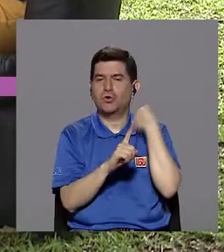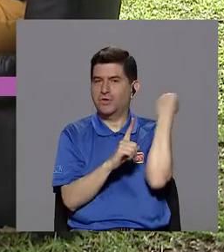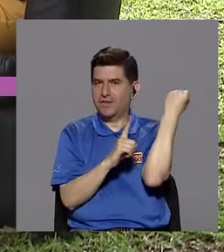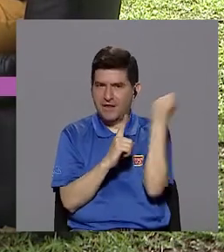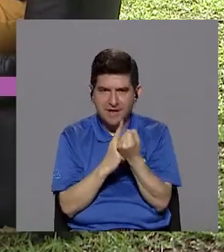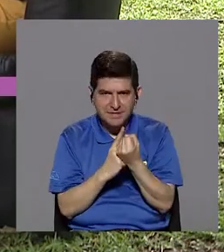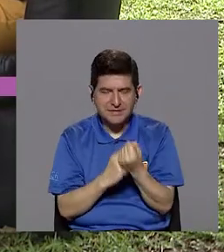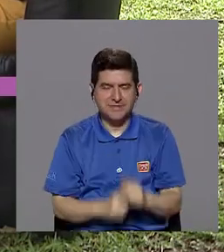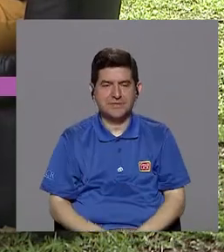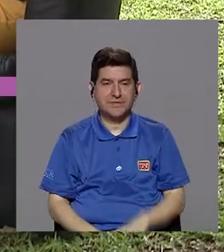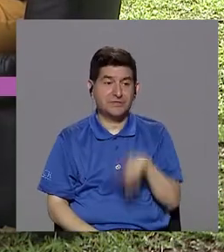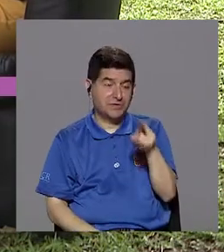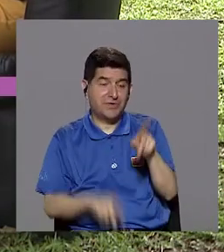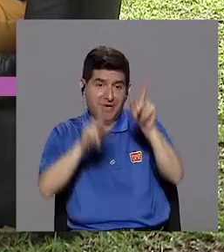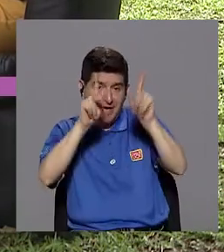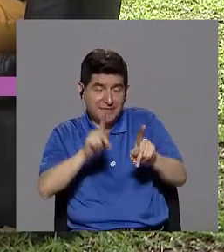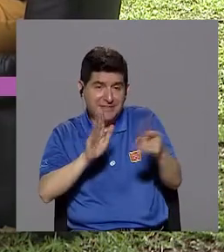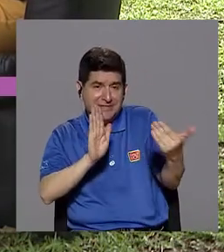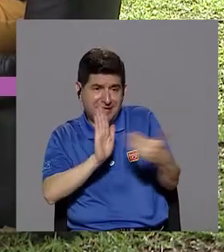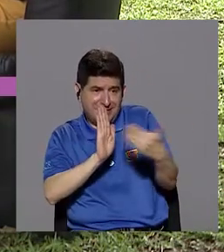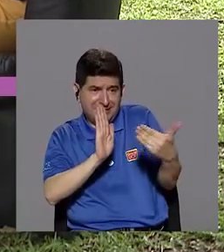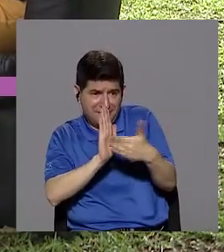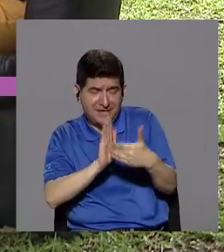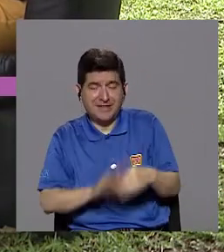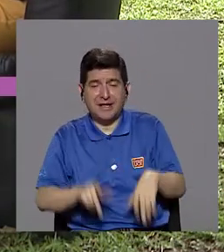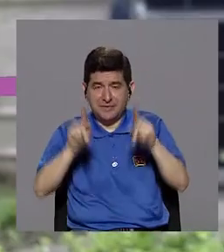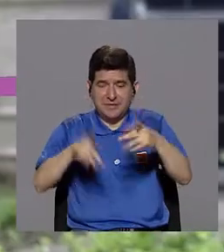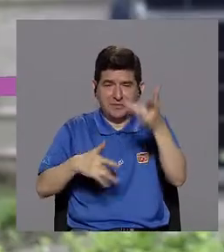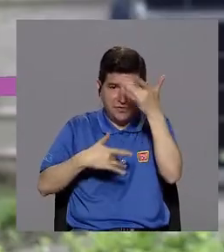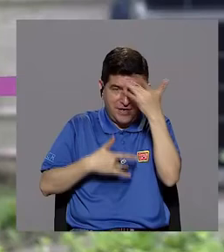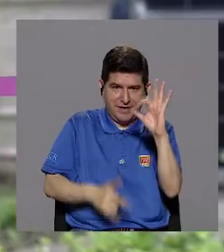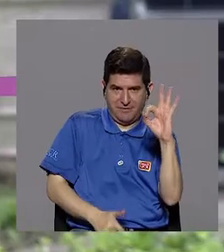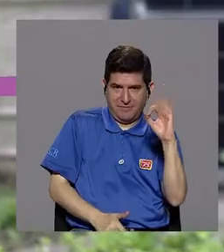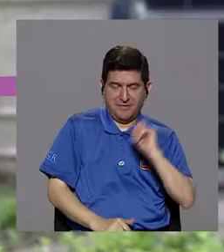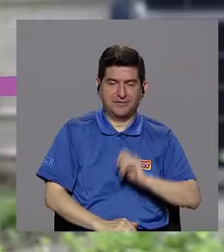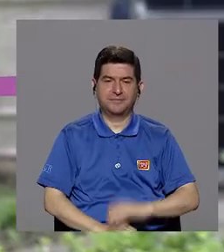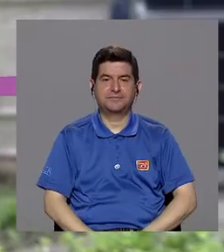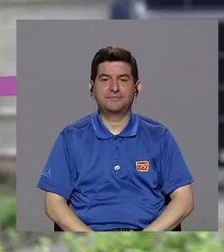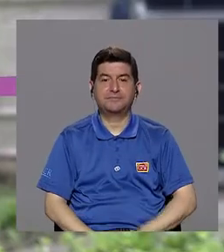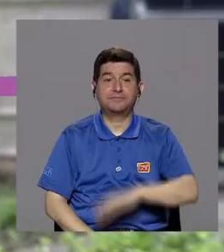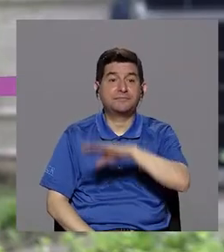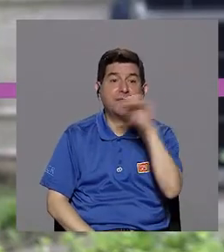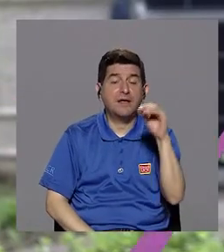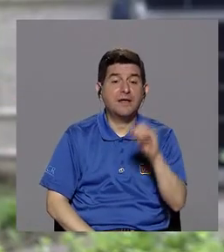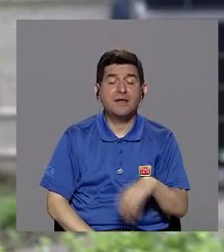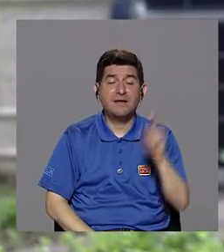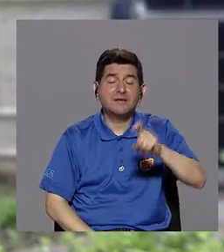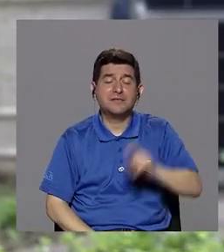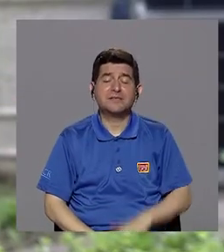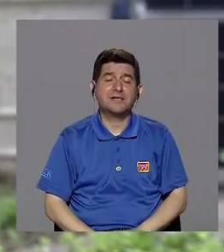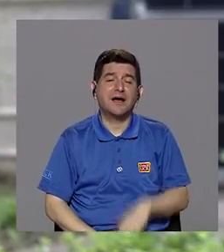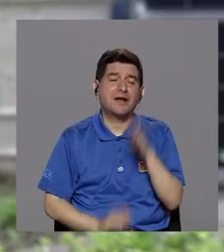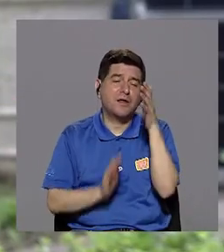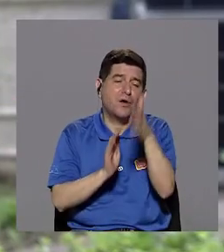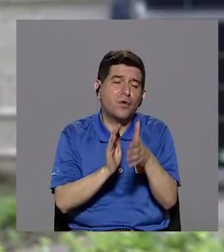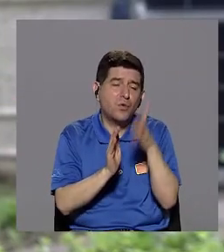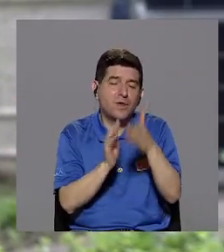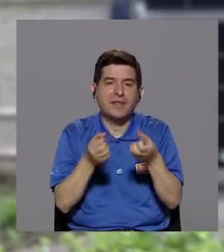situación que está pasando la persona con fibromialgia y cuidarla